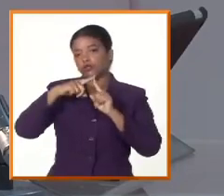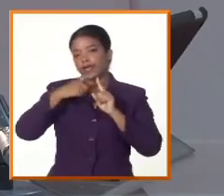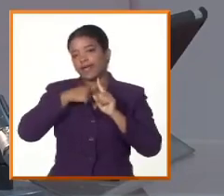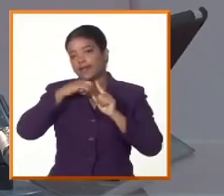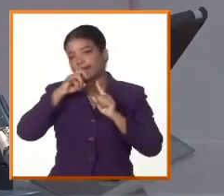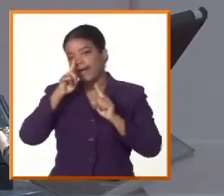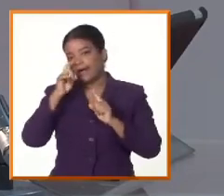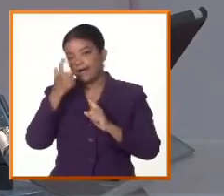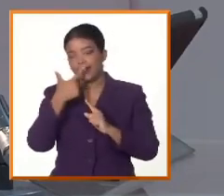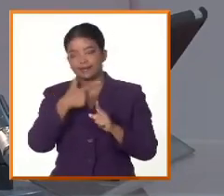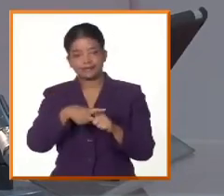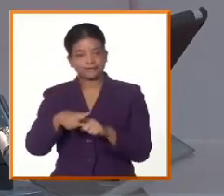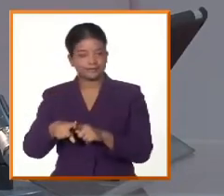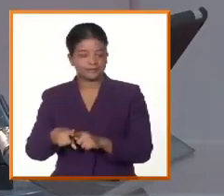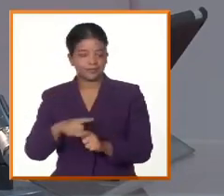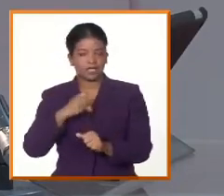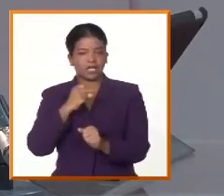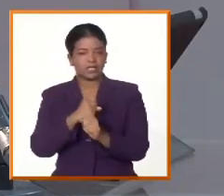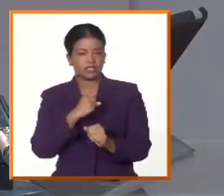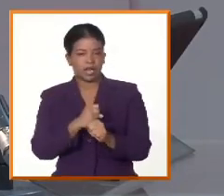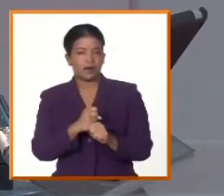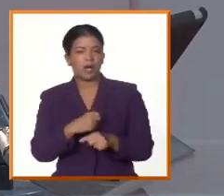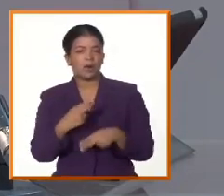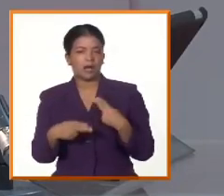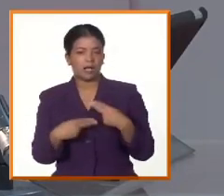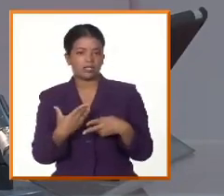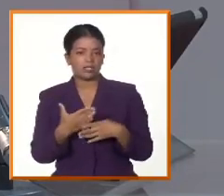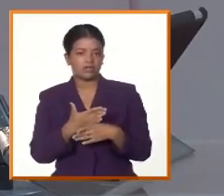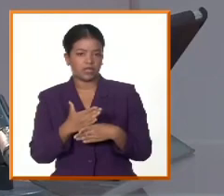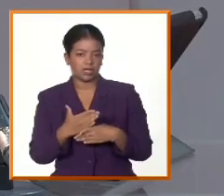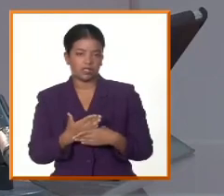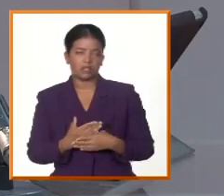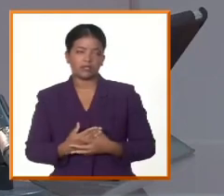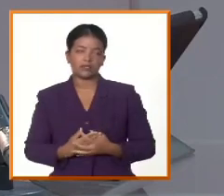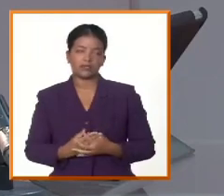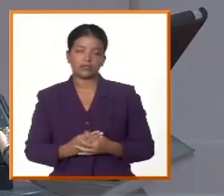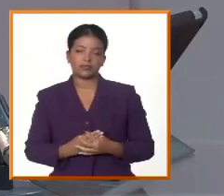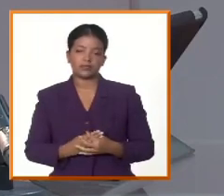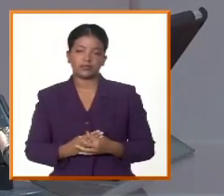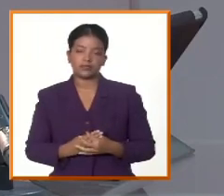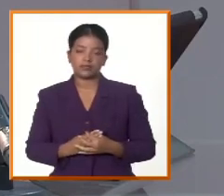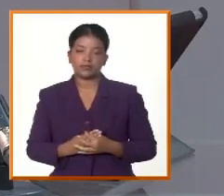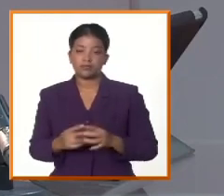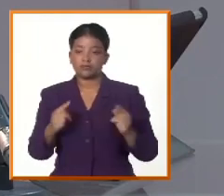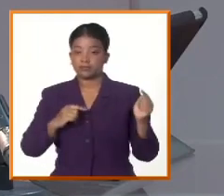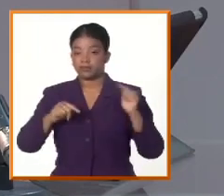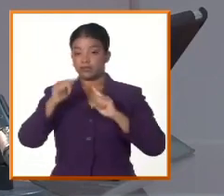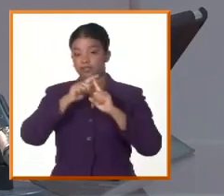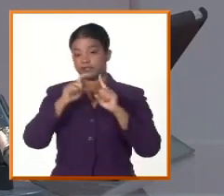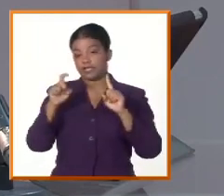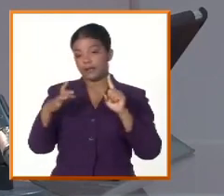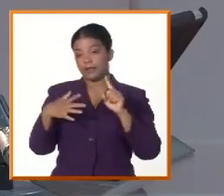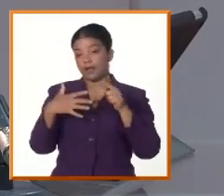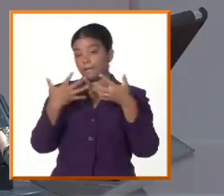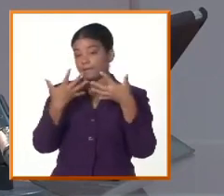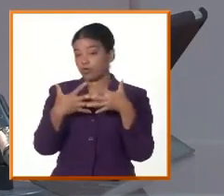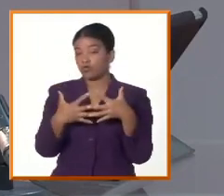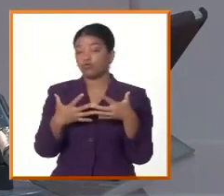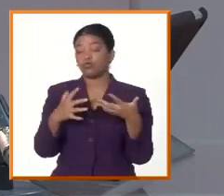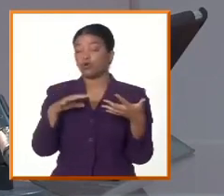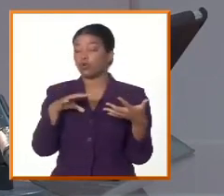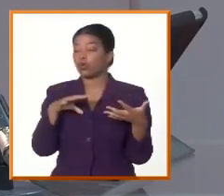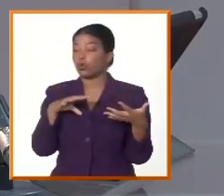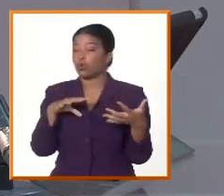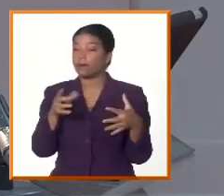trabajos en esta importante hoy referido sobre todo el tema de uno de los productos más complejos